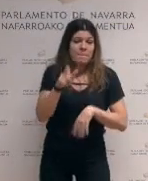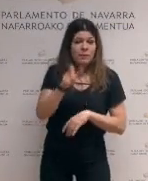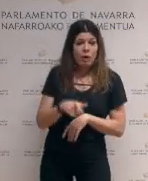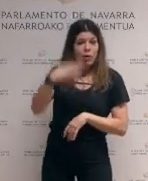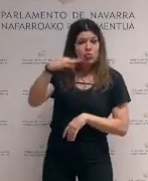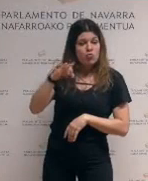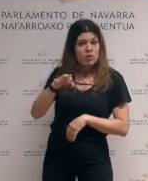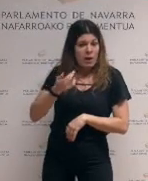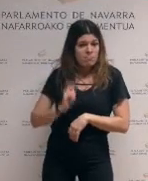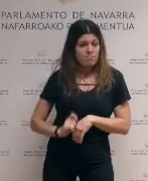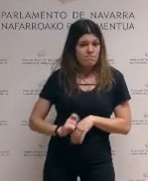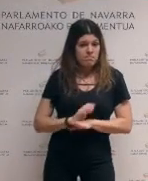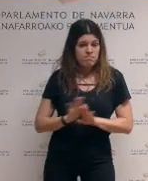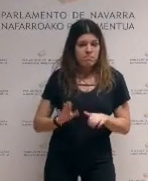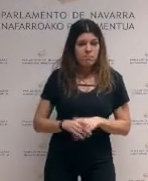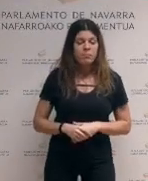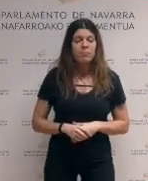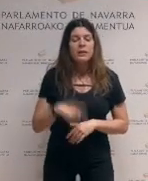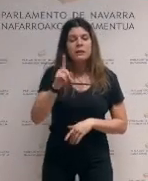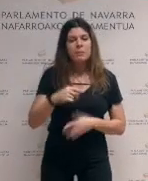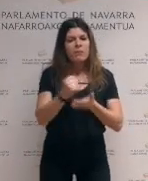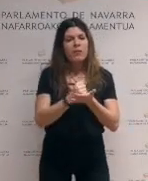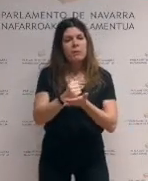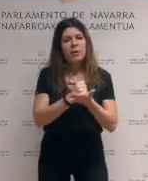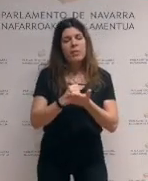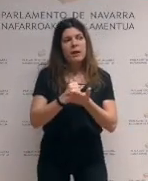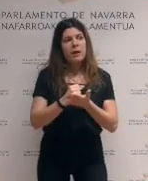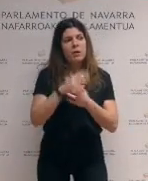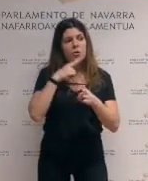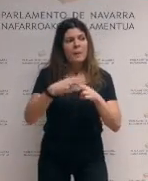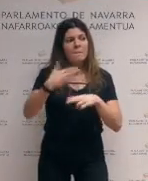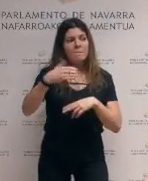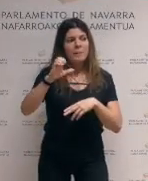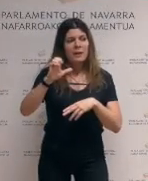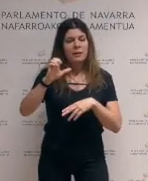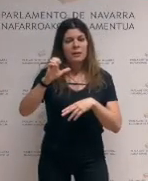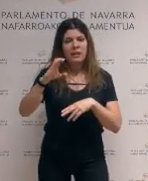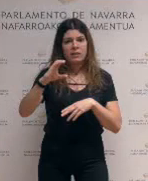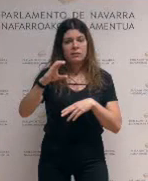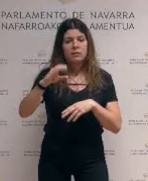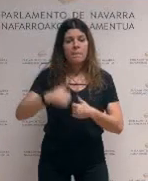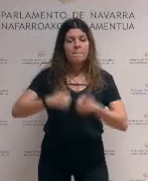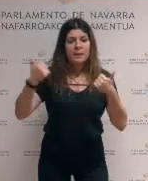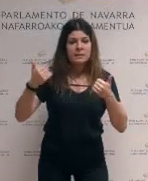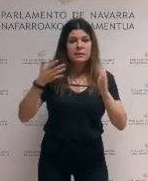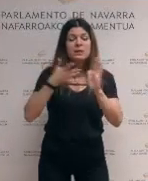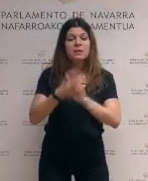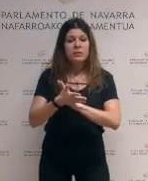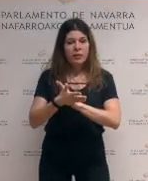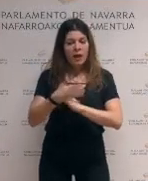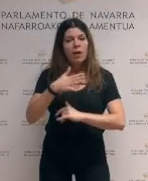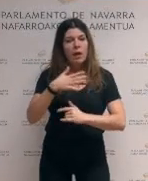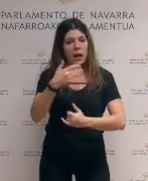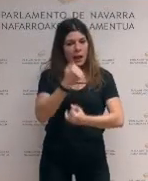otro lado, existen también una mayor proporción de farmacias denominadas BEC. Las farmacias BEC son farmacias con viabilidad económica